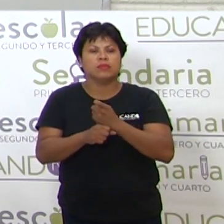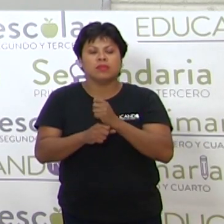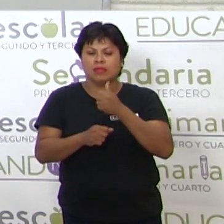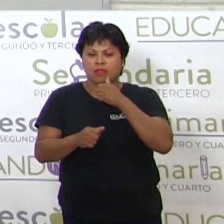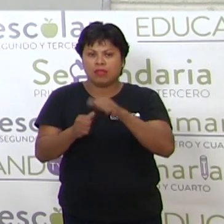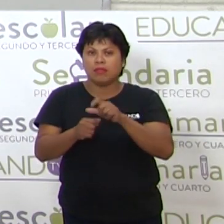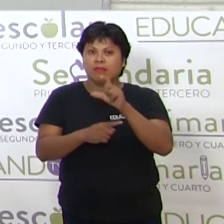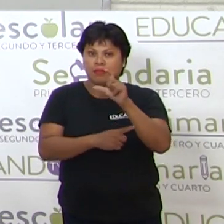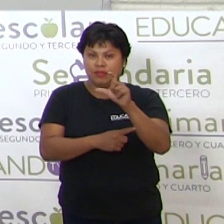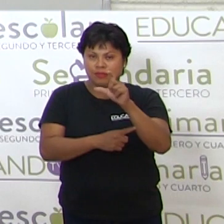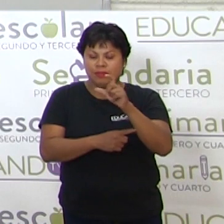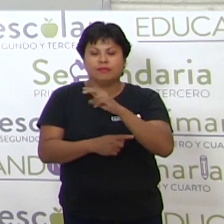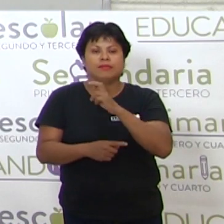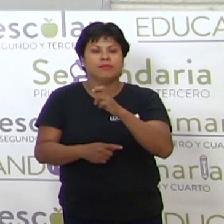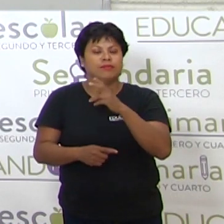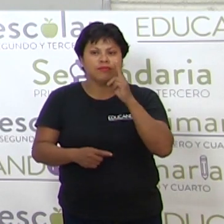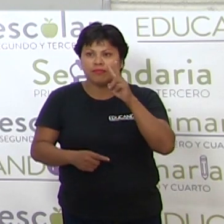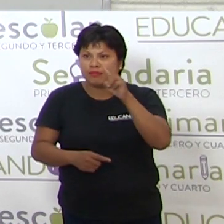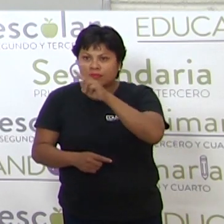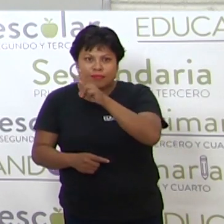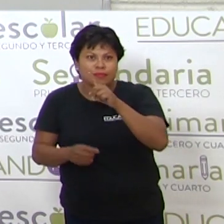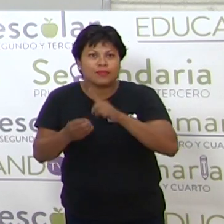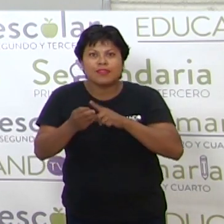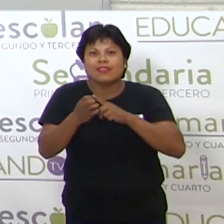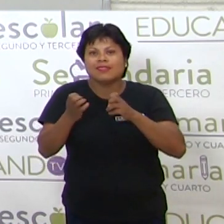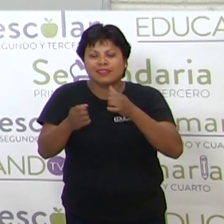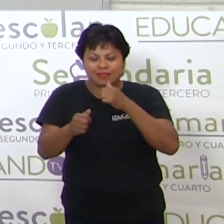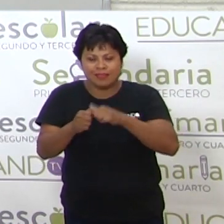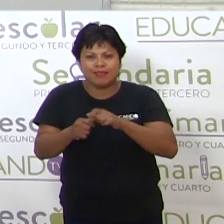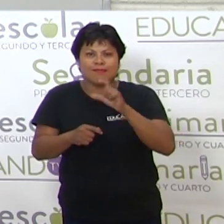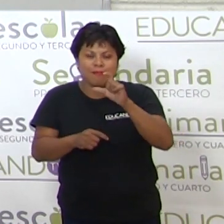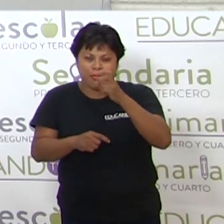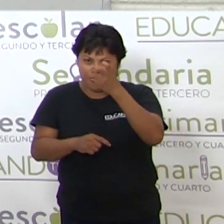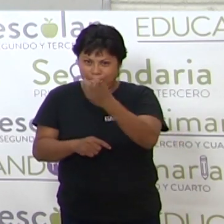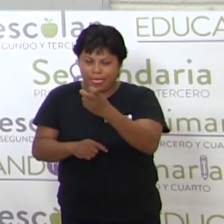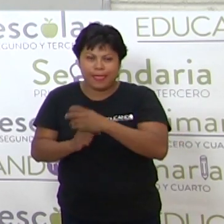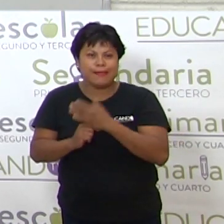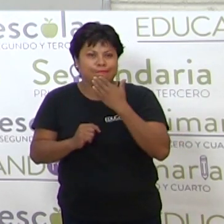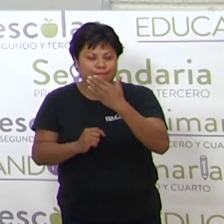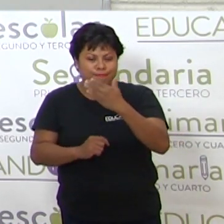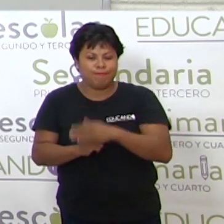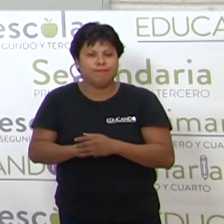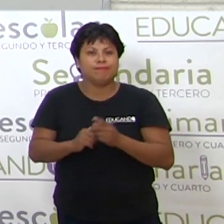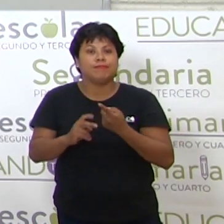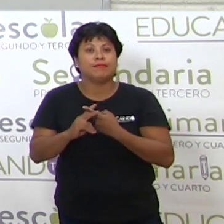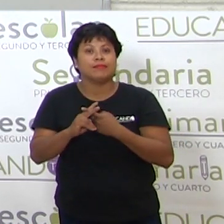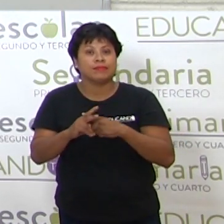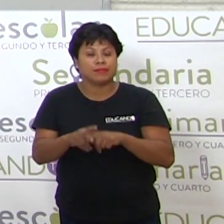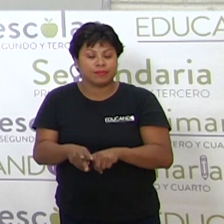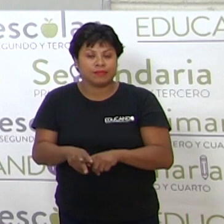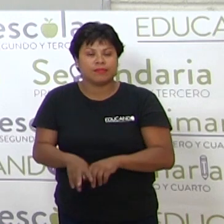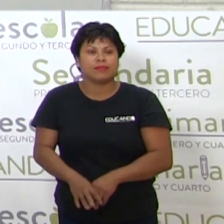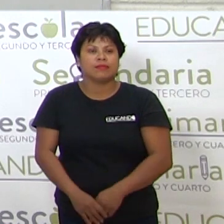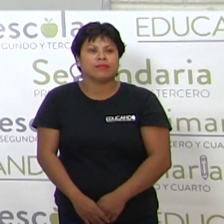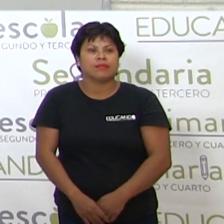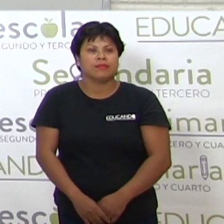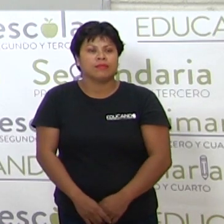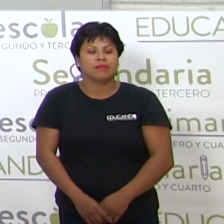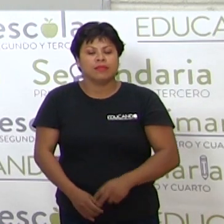mayúscula que no le alcanzaban a ver pues a la verdad aquí está bien iniciamos con